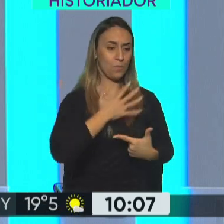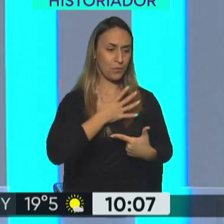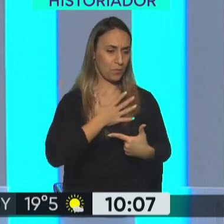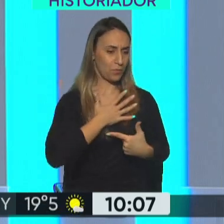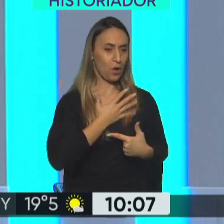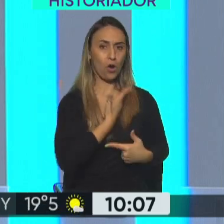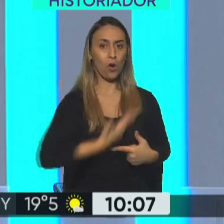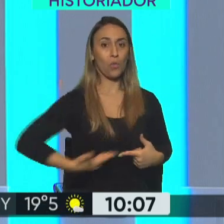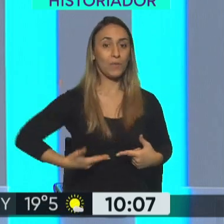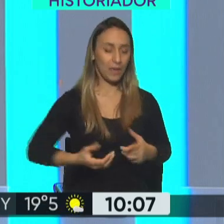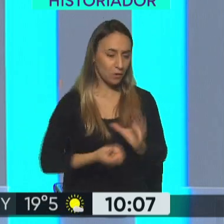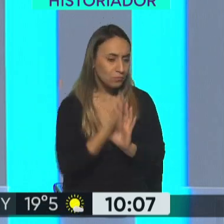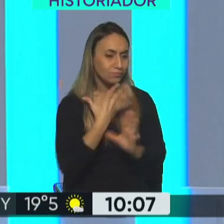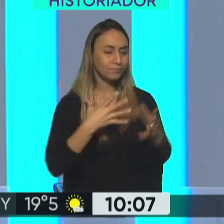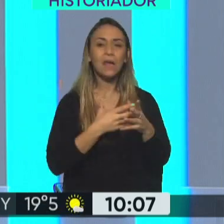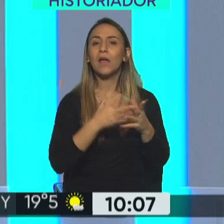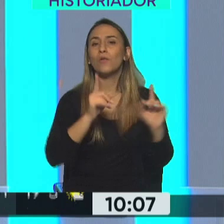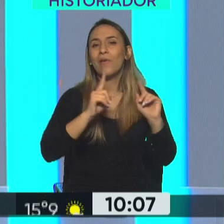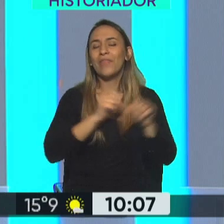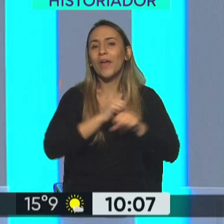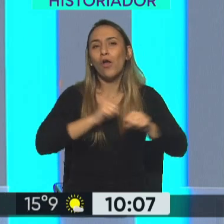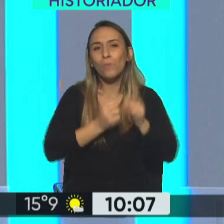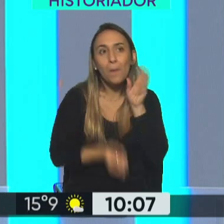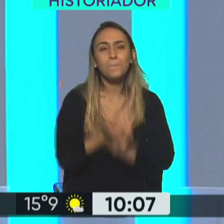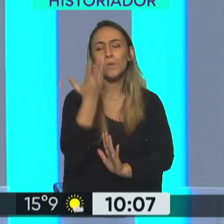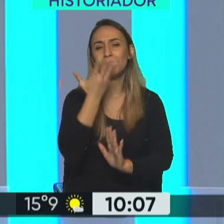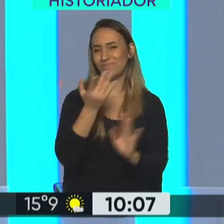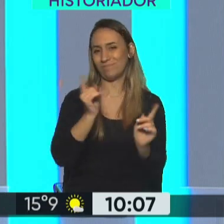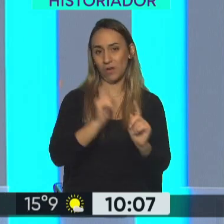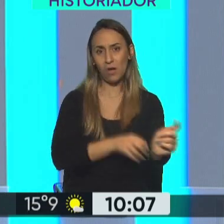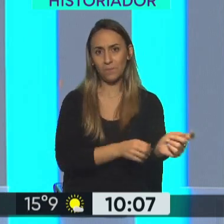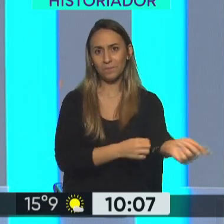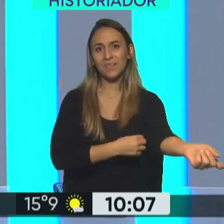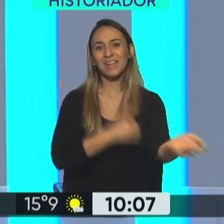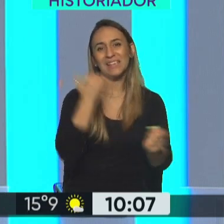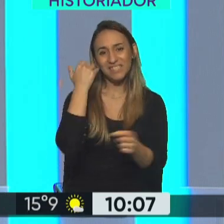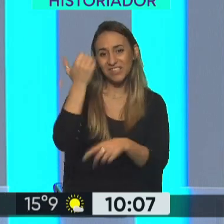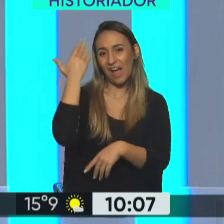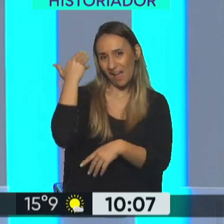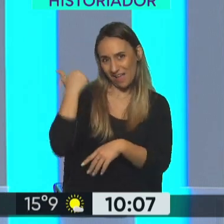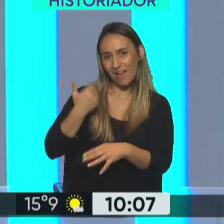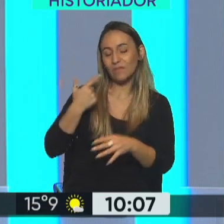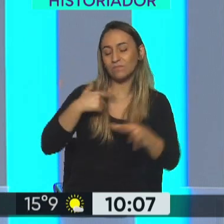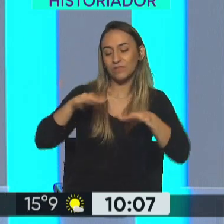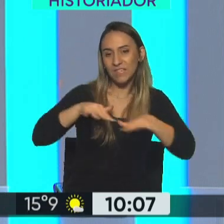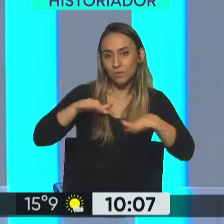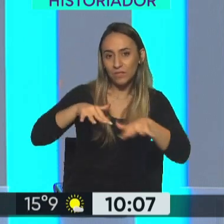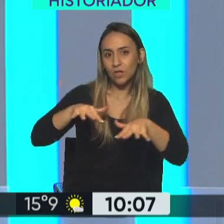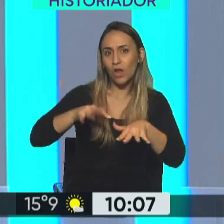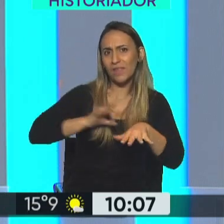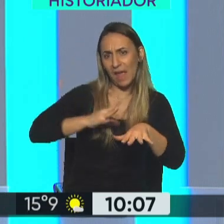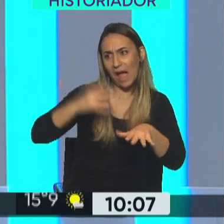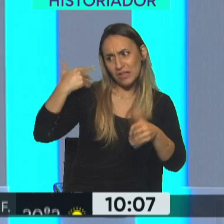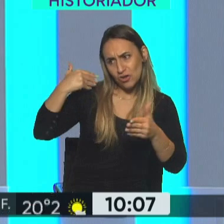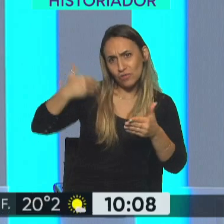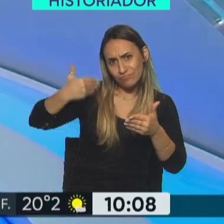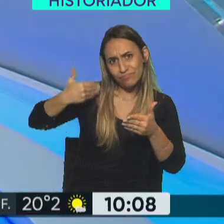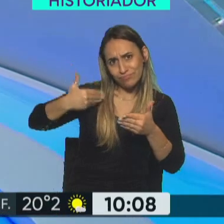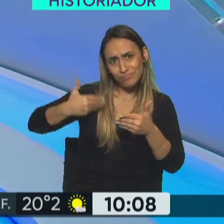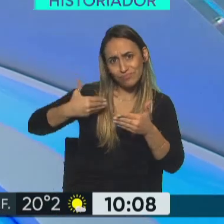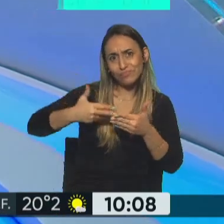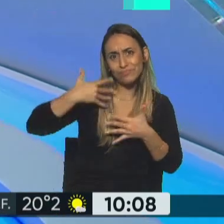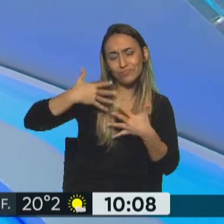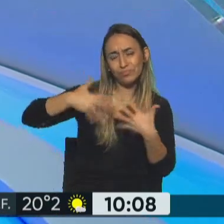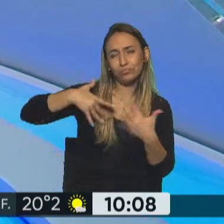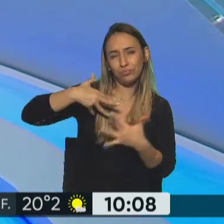junta. Que no fue un movimiento espontáneo, ¿no? Obviamente viene con una serie de antecedentes de años anteriores, con